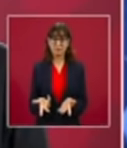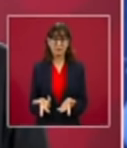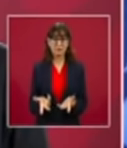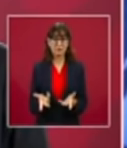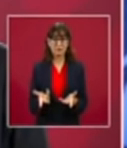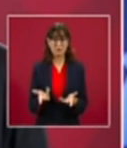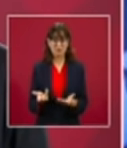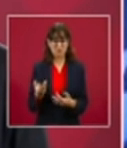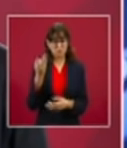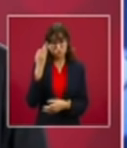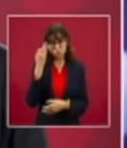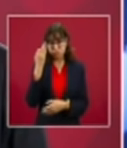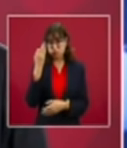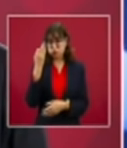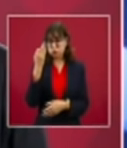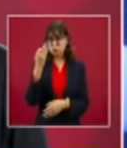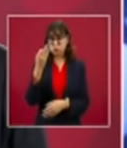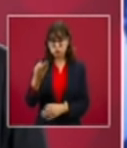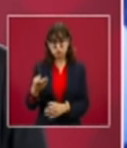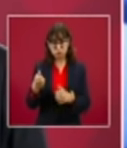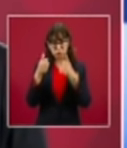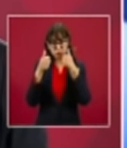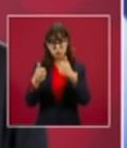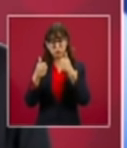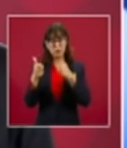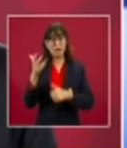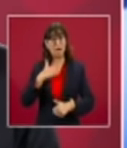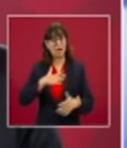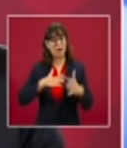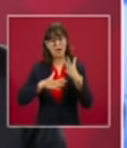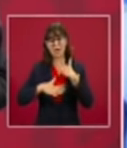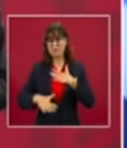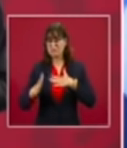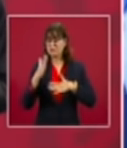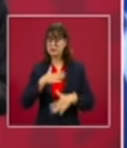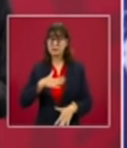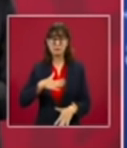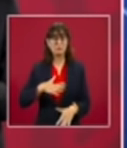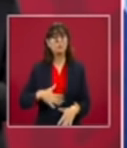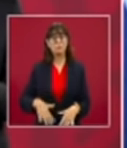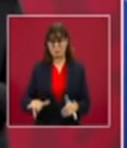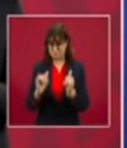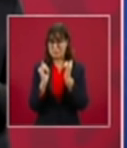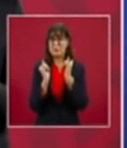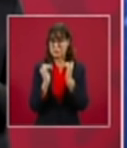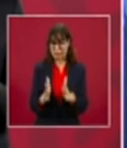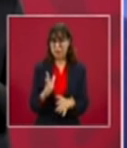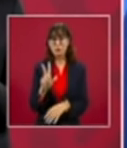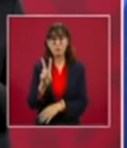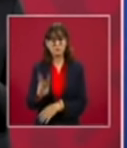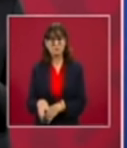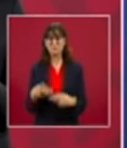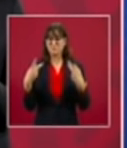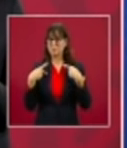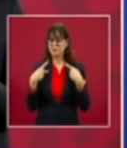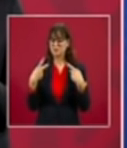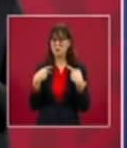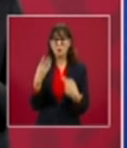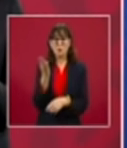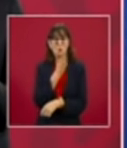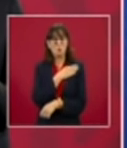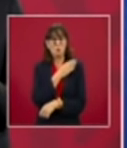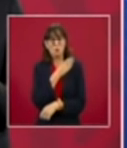del presidente y de su 4t no no no mira yo respeto mucho al presidente le tengo un gran aprecio personal